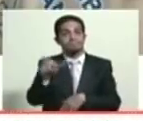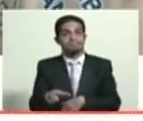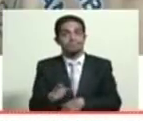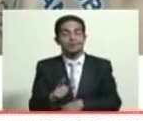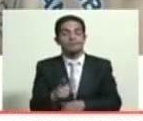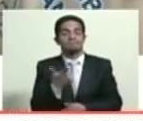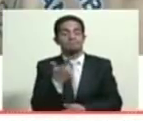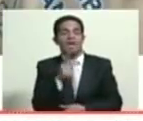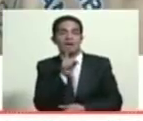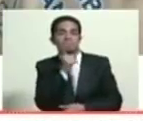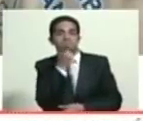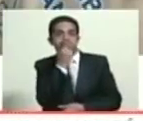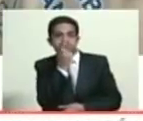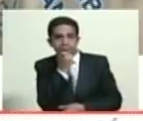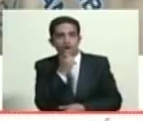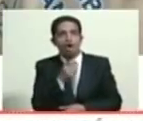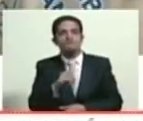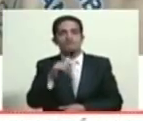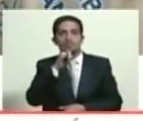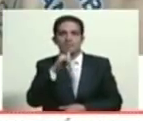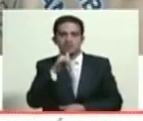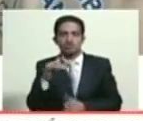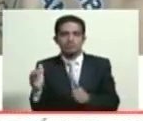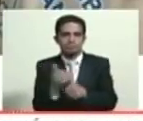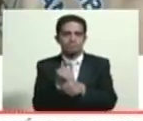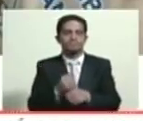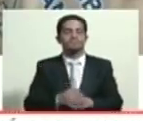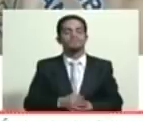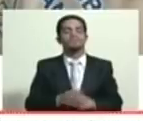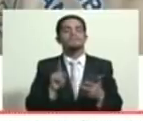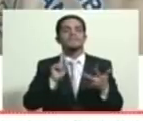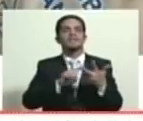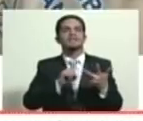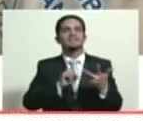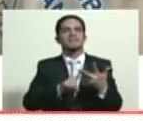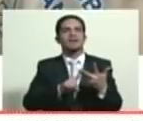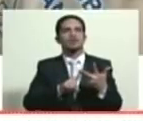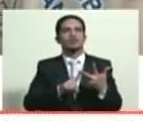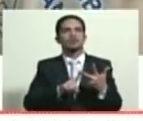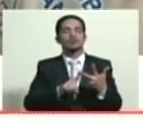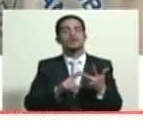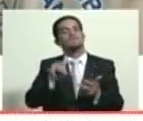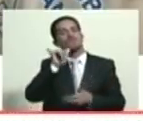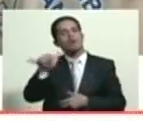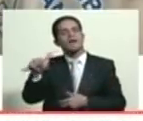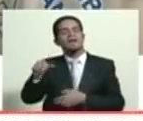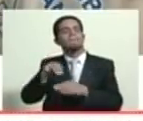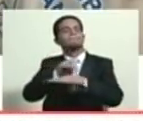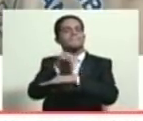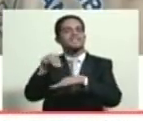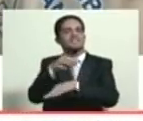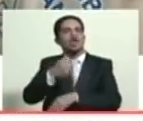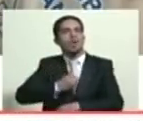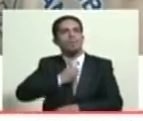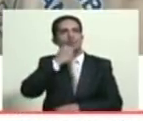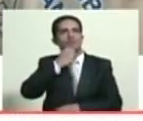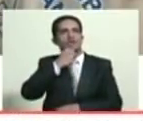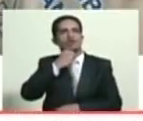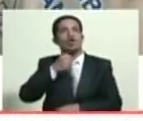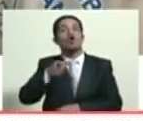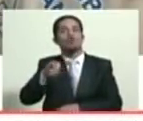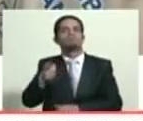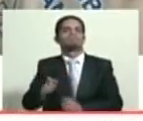información detectada. Tercero, oficiar al Ministerio Público para que ejerza las